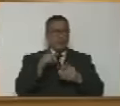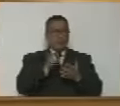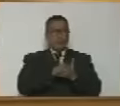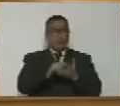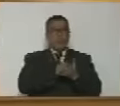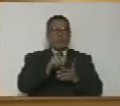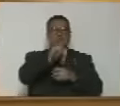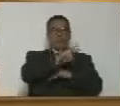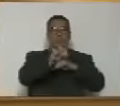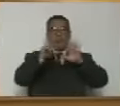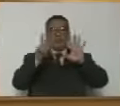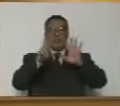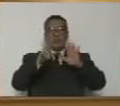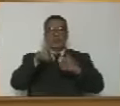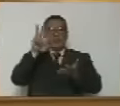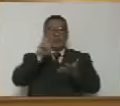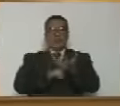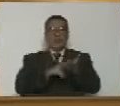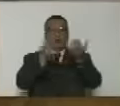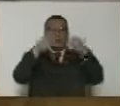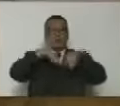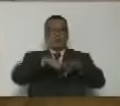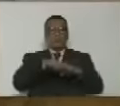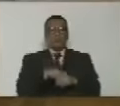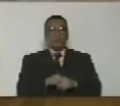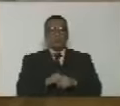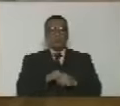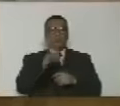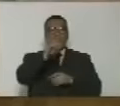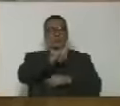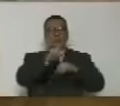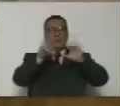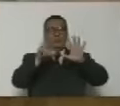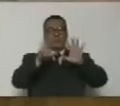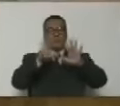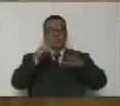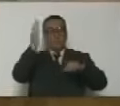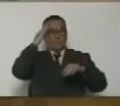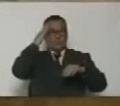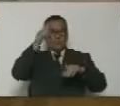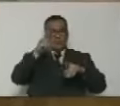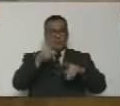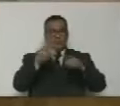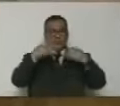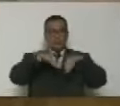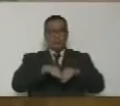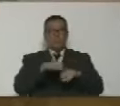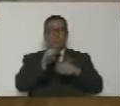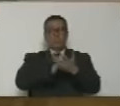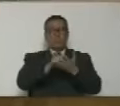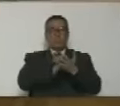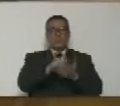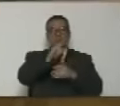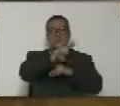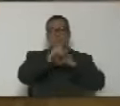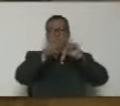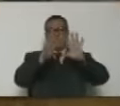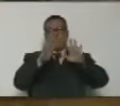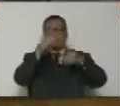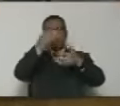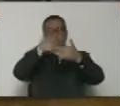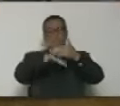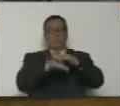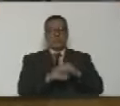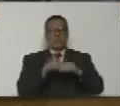artículo 27 queda aprobado. Siguiente. 28º. Se sugiere aprobar con modificación el artículo 29, el cual pasa a